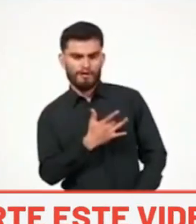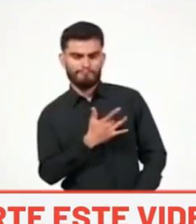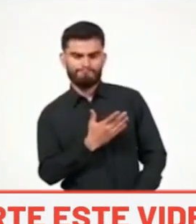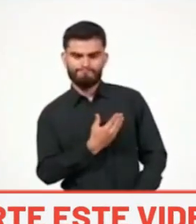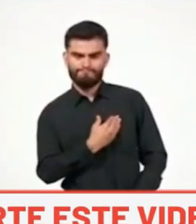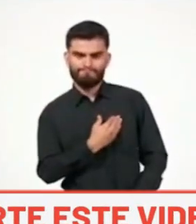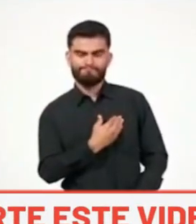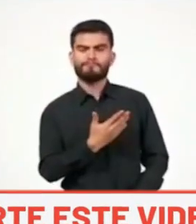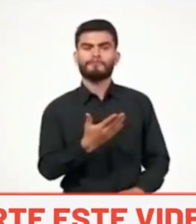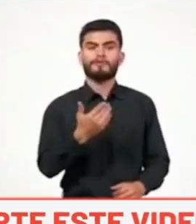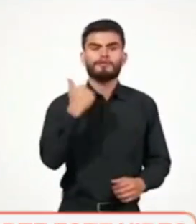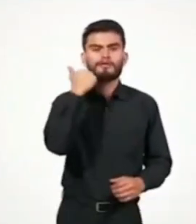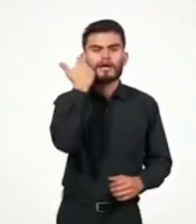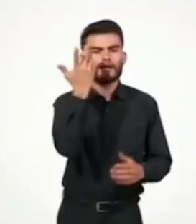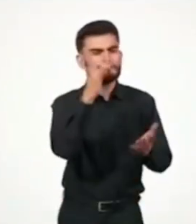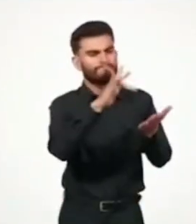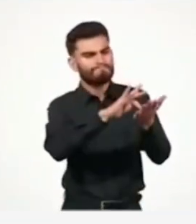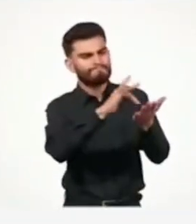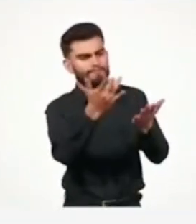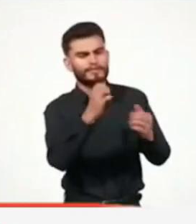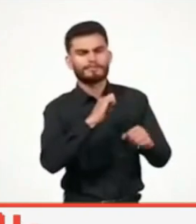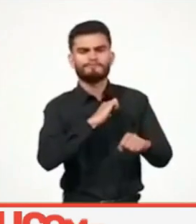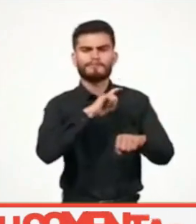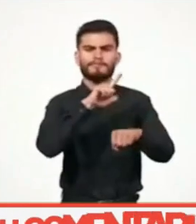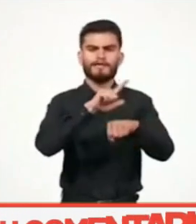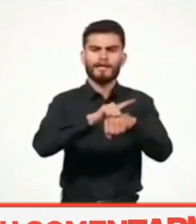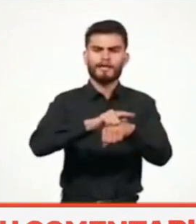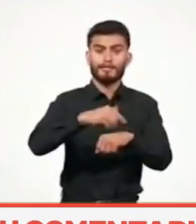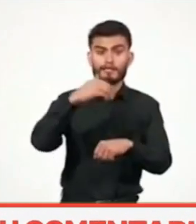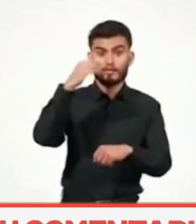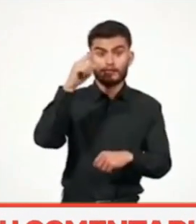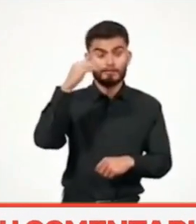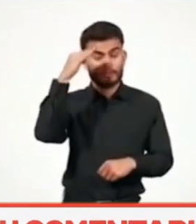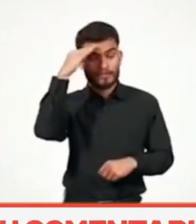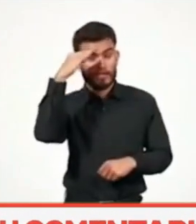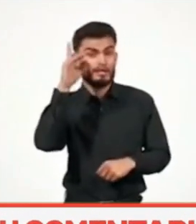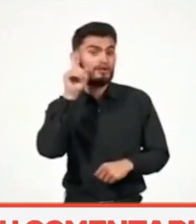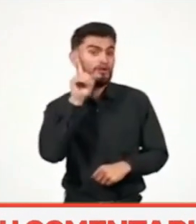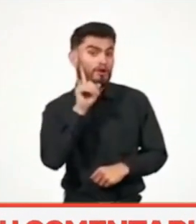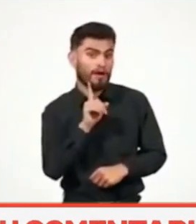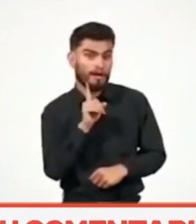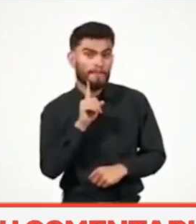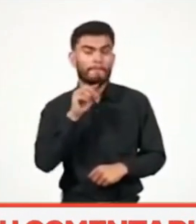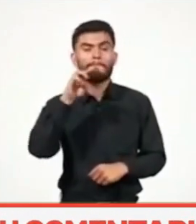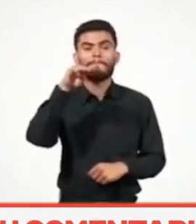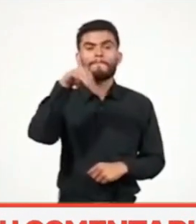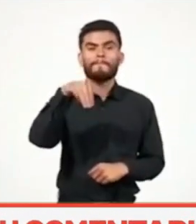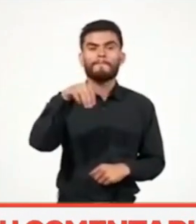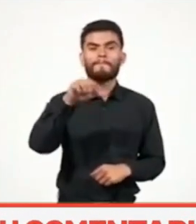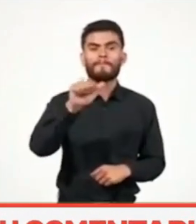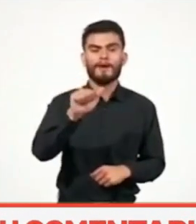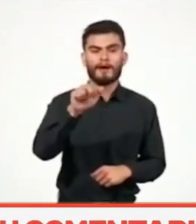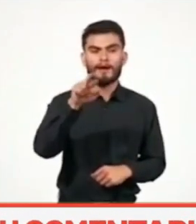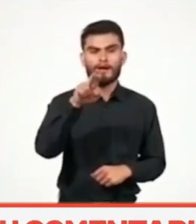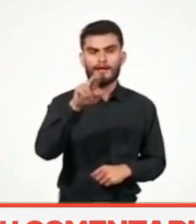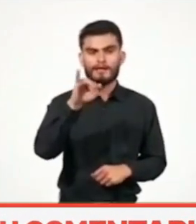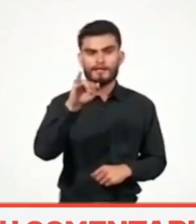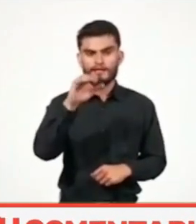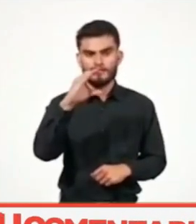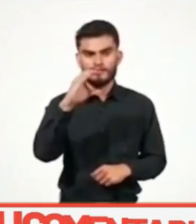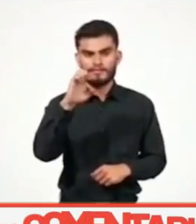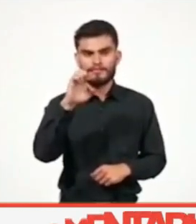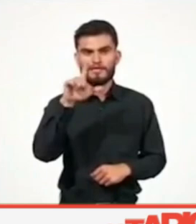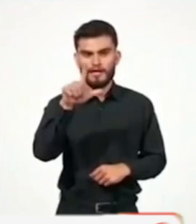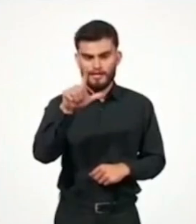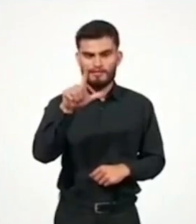quiero dar un especial agradecimiento a la señora Marisela Valeria Serrano Gutiérrez, que se encuentra aquí en compañía de su